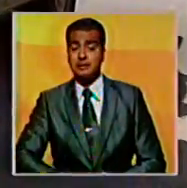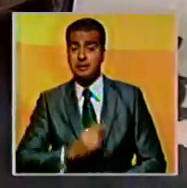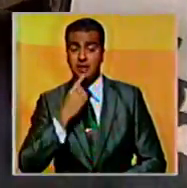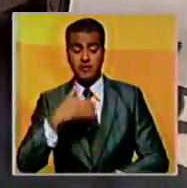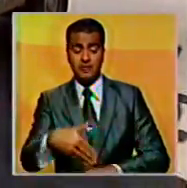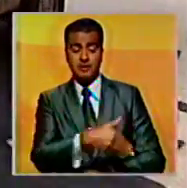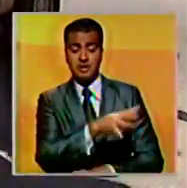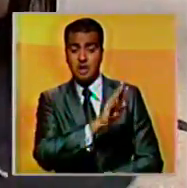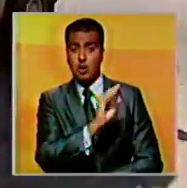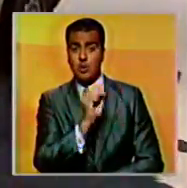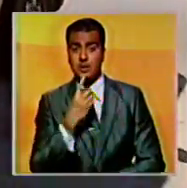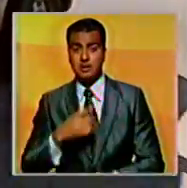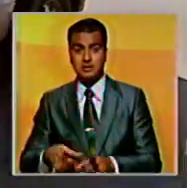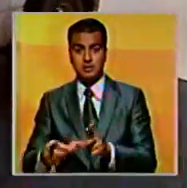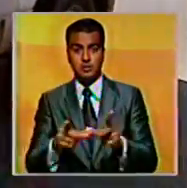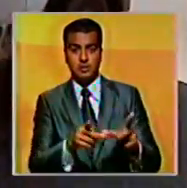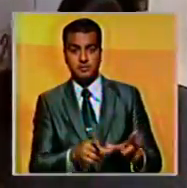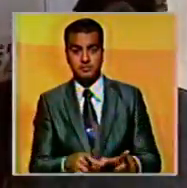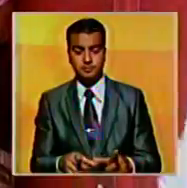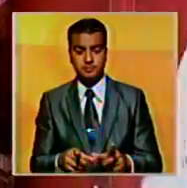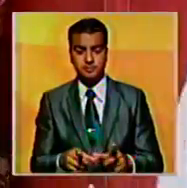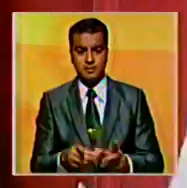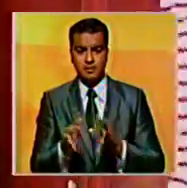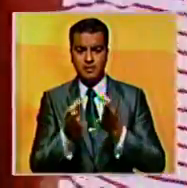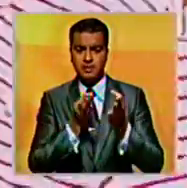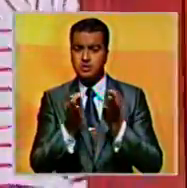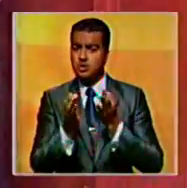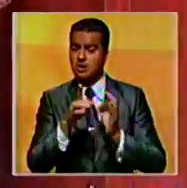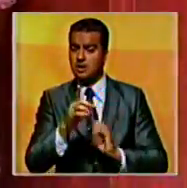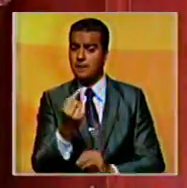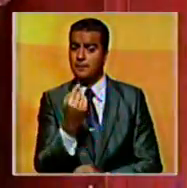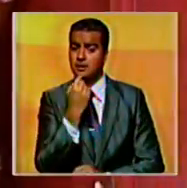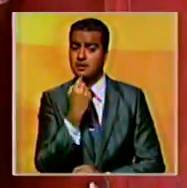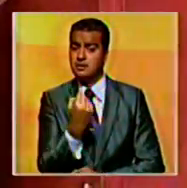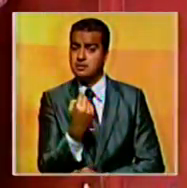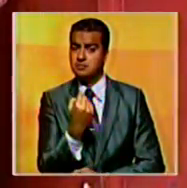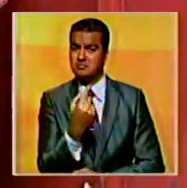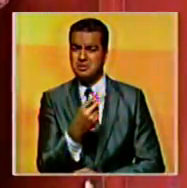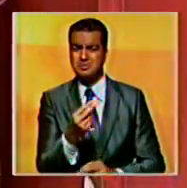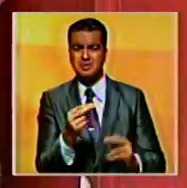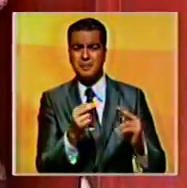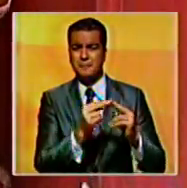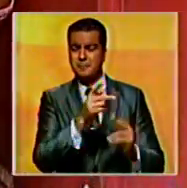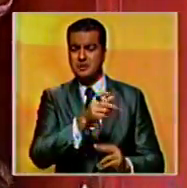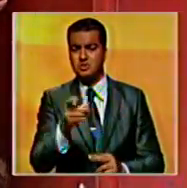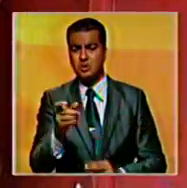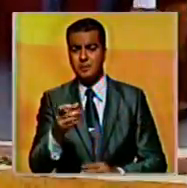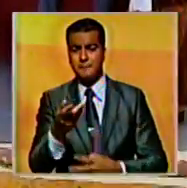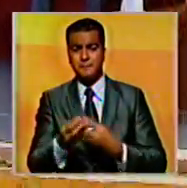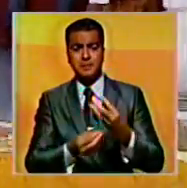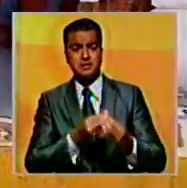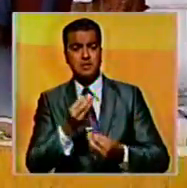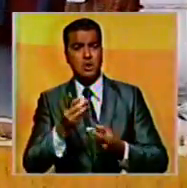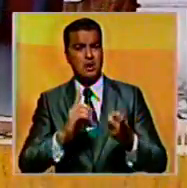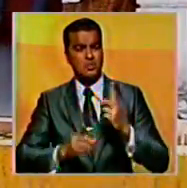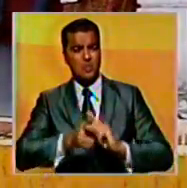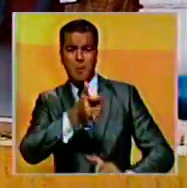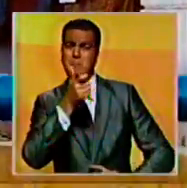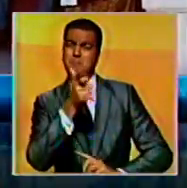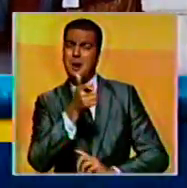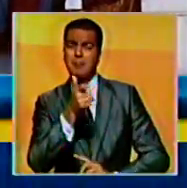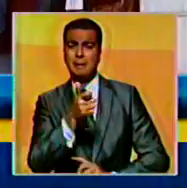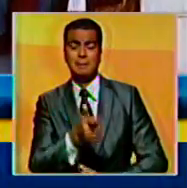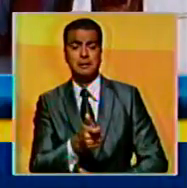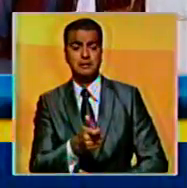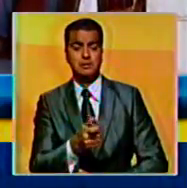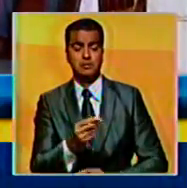avenida 40 de esa jurisdicción versiones extraoficiales indican que desconocidos le propinaron varios disparos